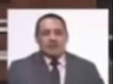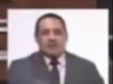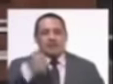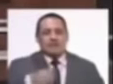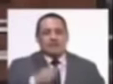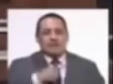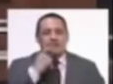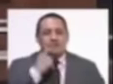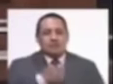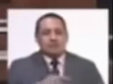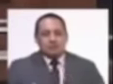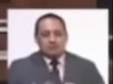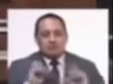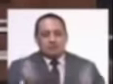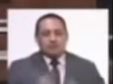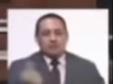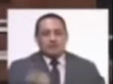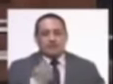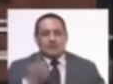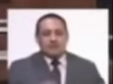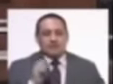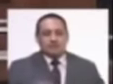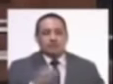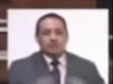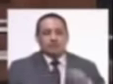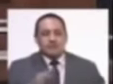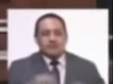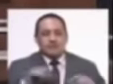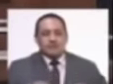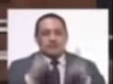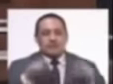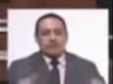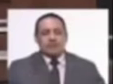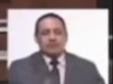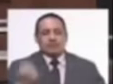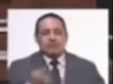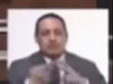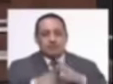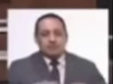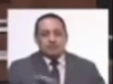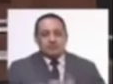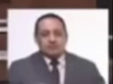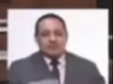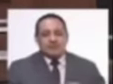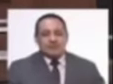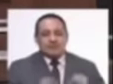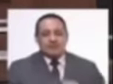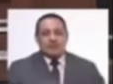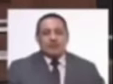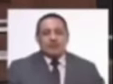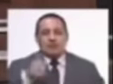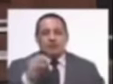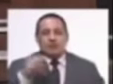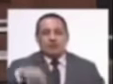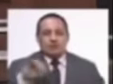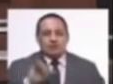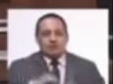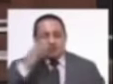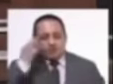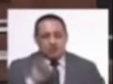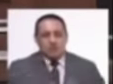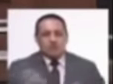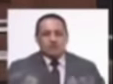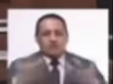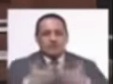RENIEC de la denuncia correspondiente ante la Junta Nacional de Justicia. En este caso, solo procede que dicha denuncia se realice contra el jefe de la OMPE. Considero